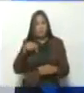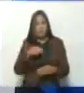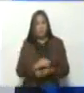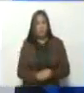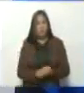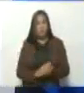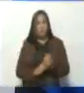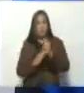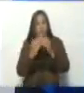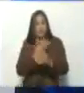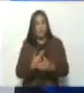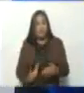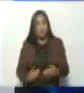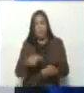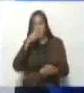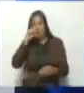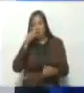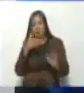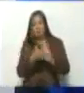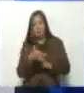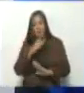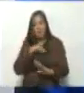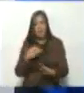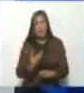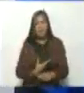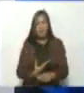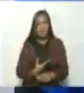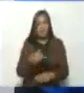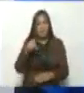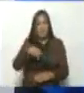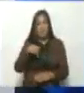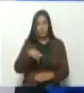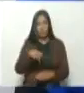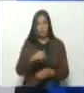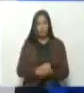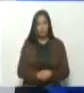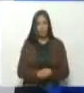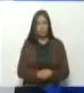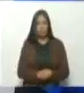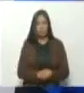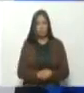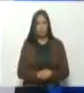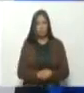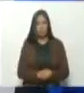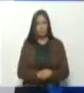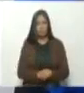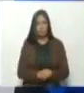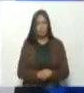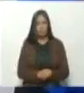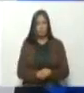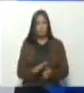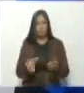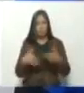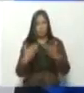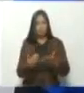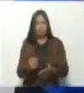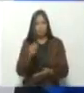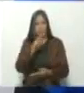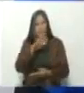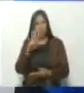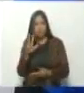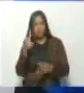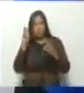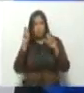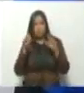comandante presidente Nicolás Maduro, nuestra alcaldesa hoy en día, almirante Carmen Meléndez, dotó a Supra Caracas de 35